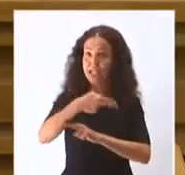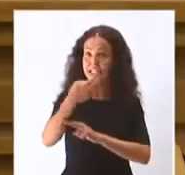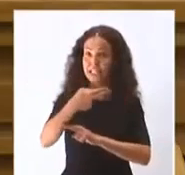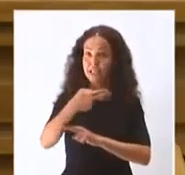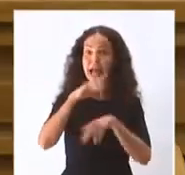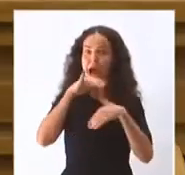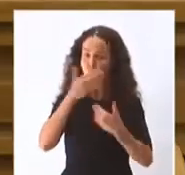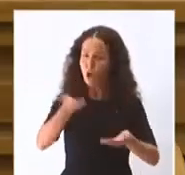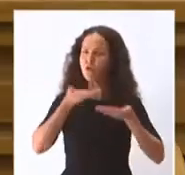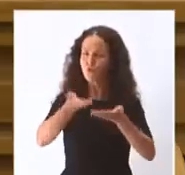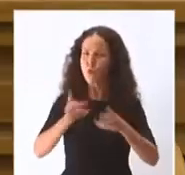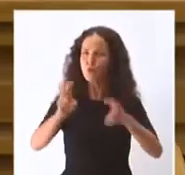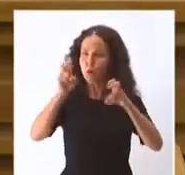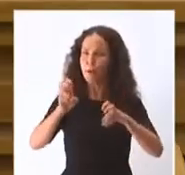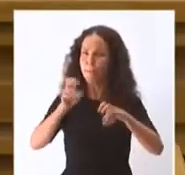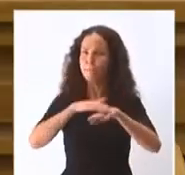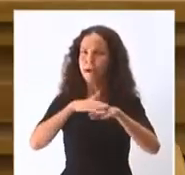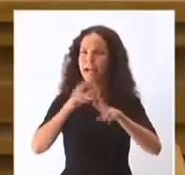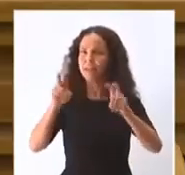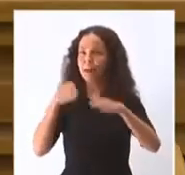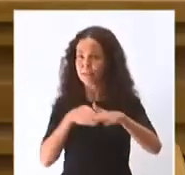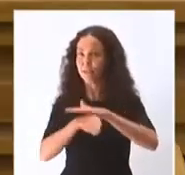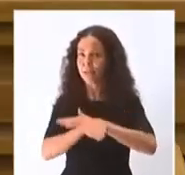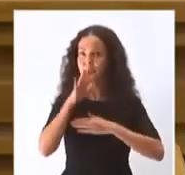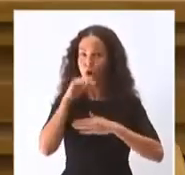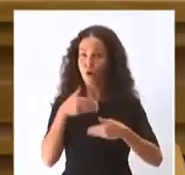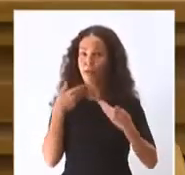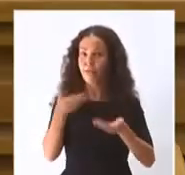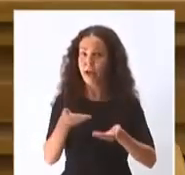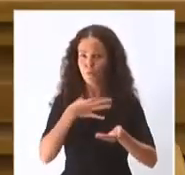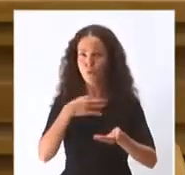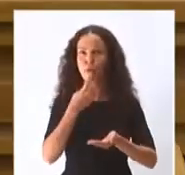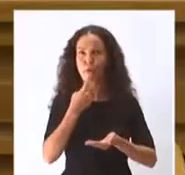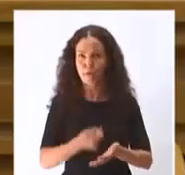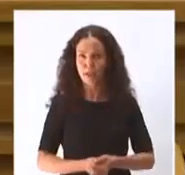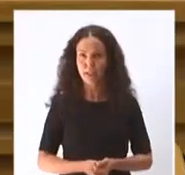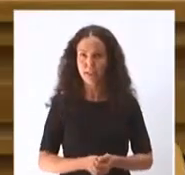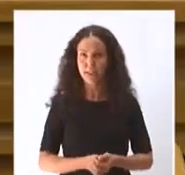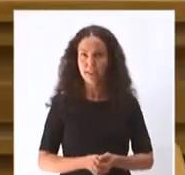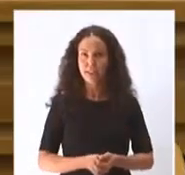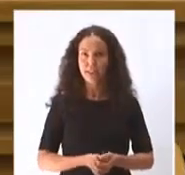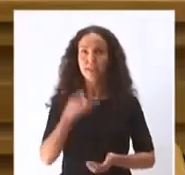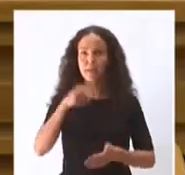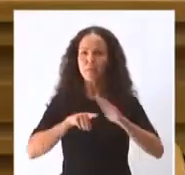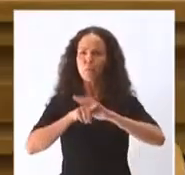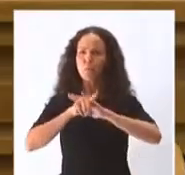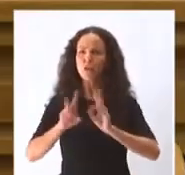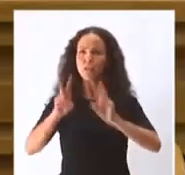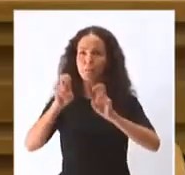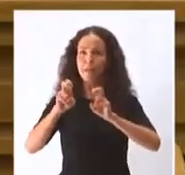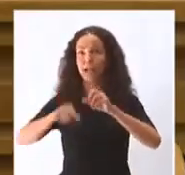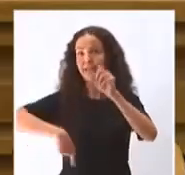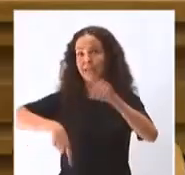nuevo margen de ayudas para la accesibilidad también se lo puedo anunciar con claridad hemos avanzado en transportes combinados